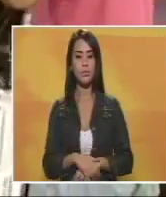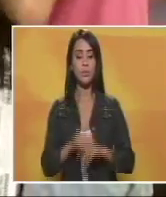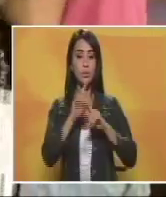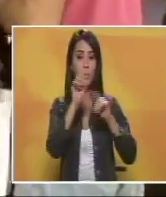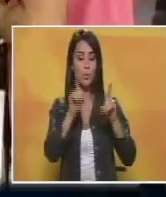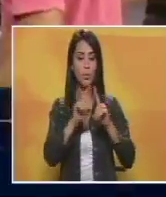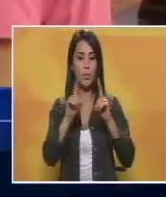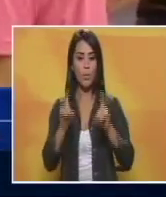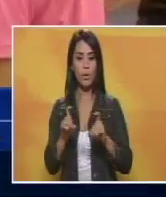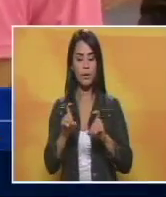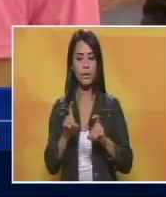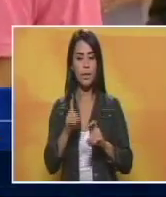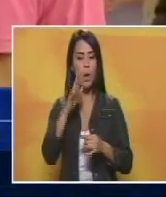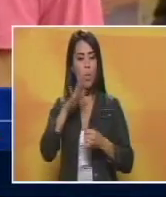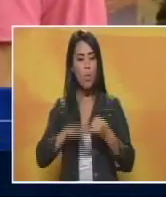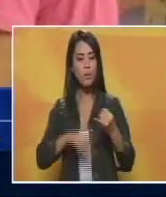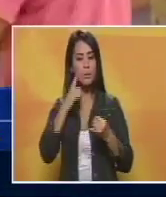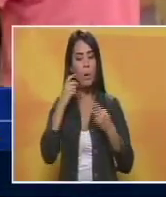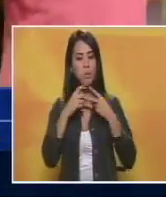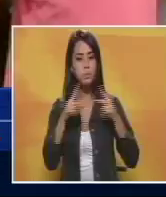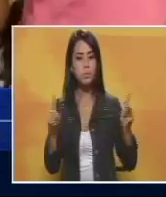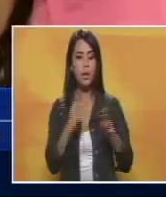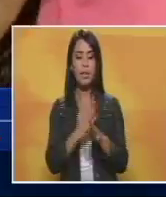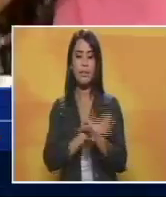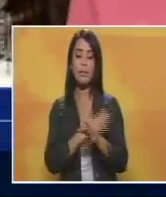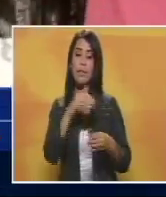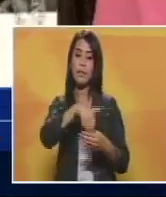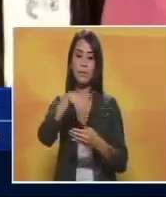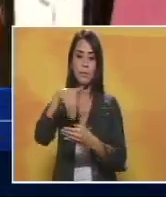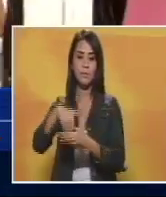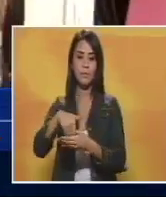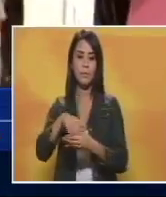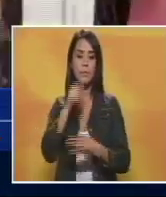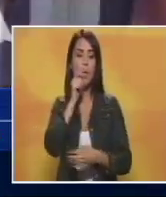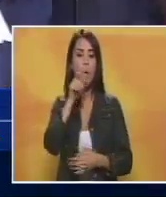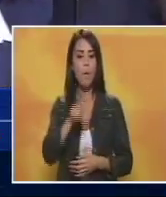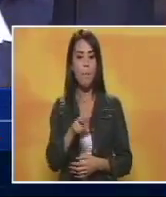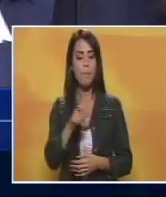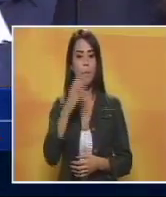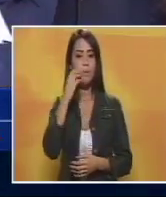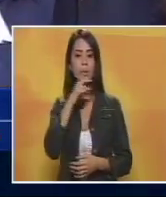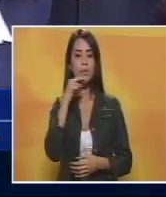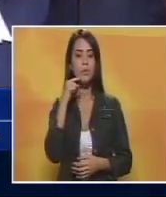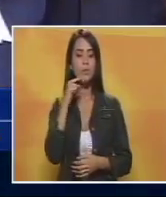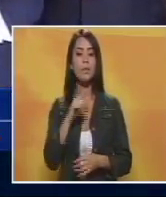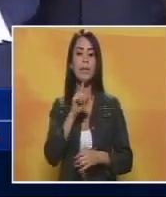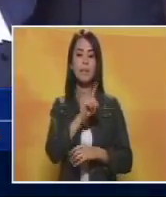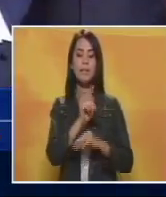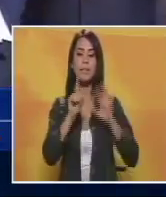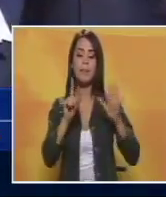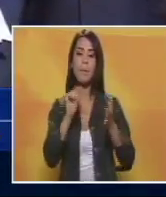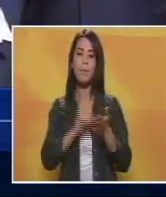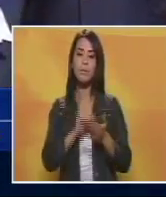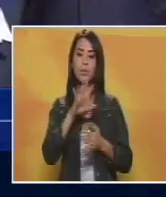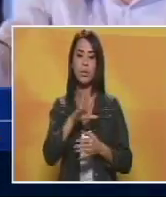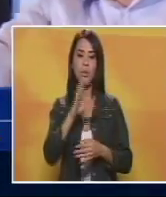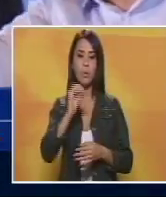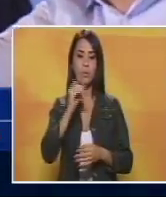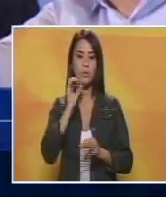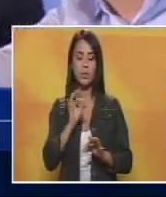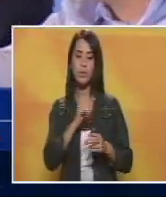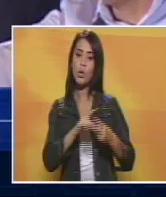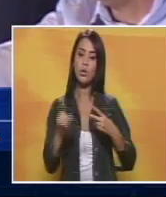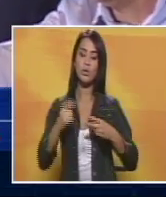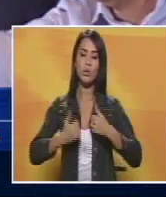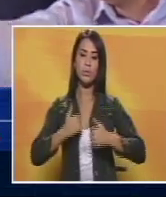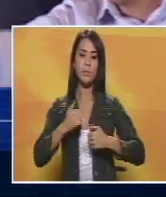Guarumo Ecoanalítica, la última que se publica antes de los comicios, Duque saca una ventaja de 16,5 puntos a su principal rival,